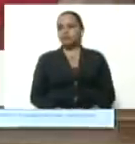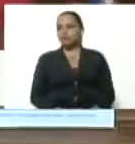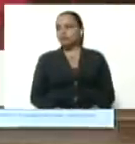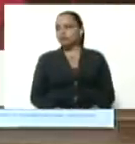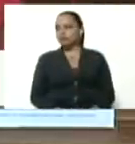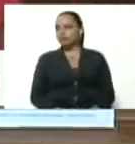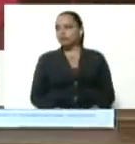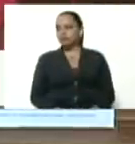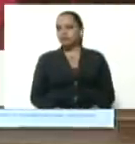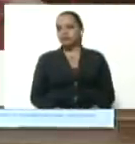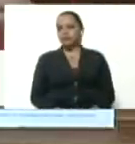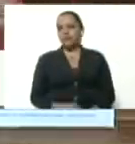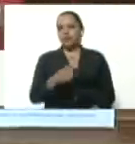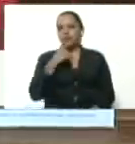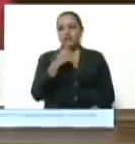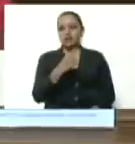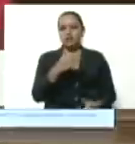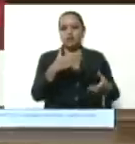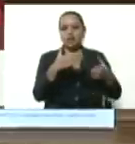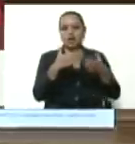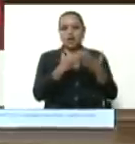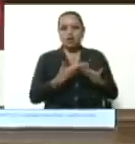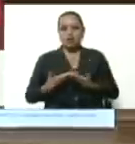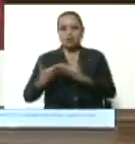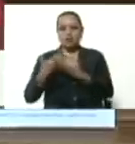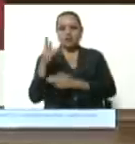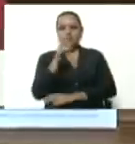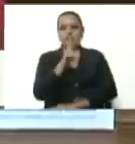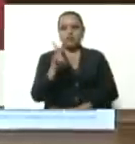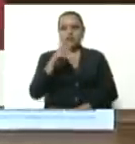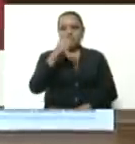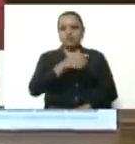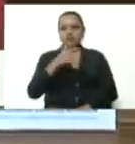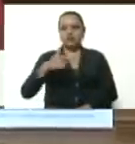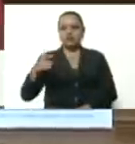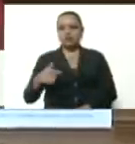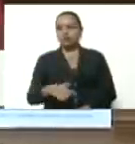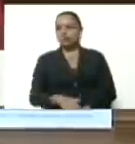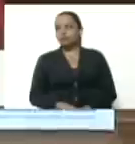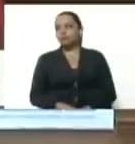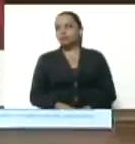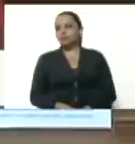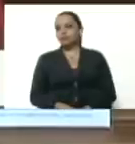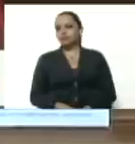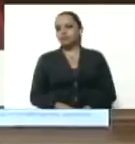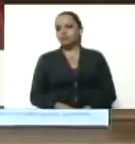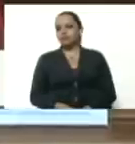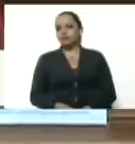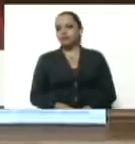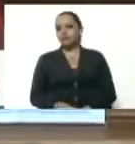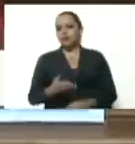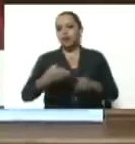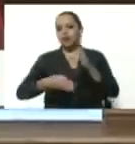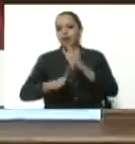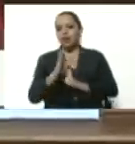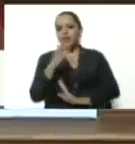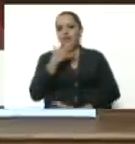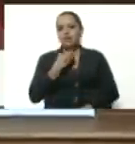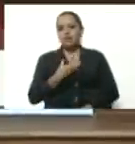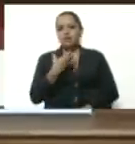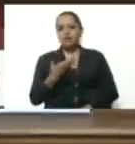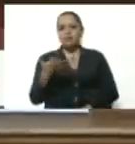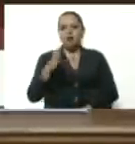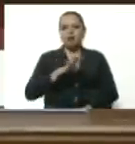Entonces, dicen los estudios del INE que venezolanos y venezolanas seremos para diciembre un estimado